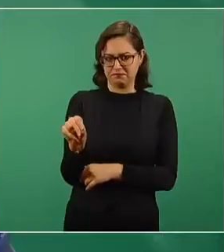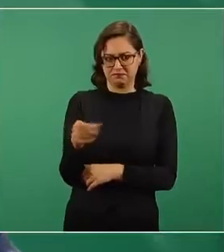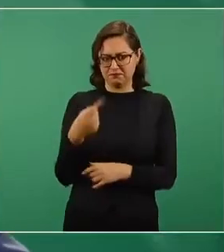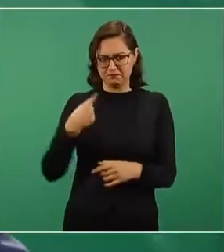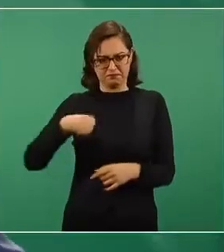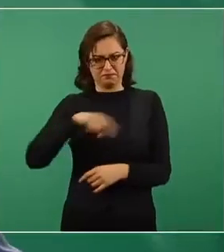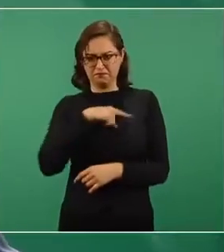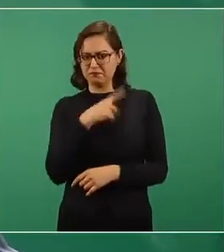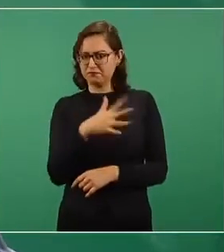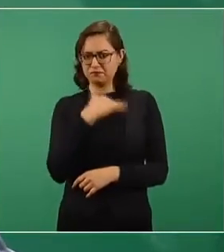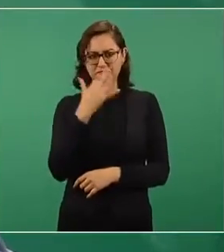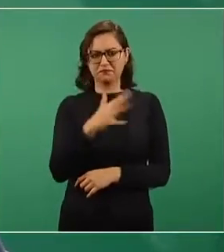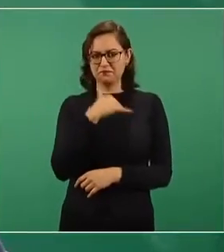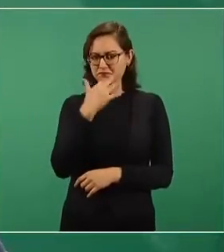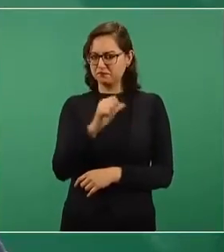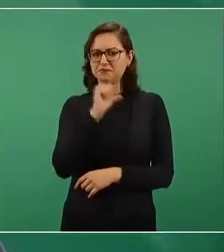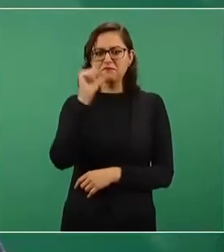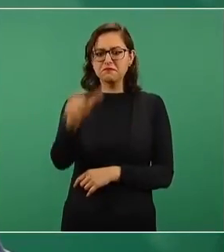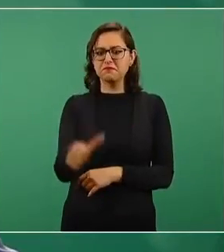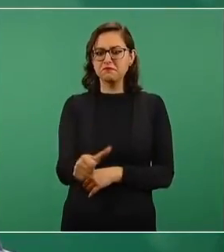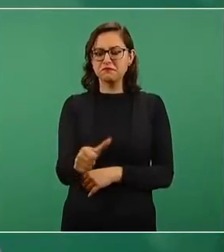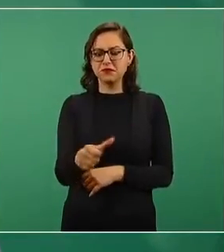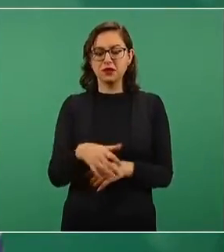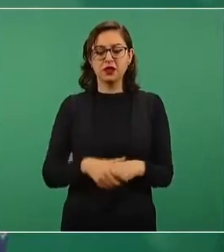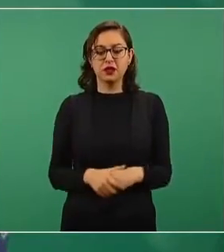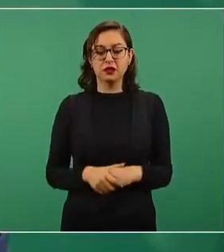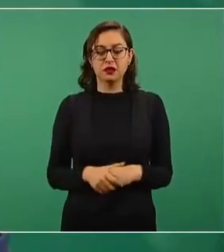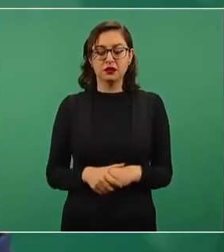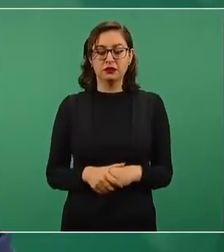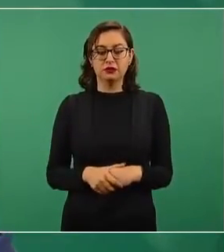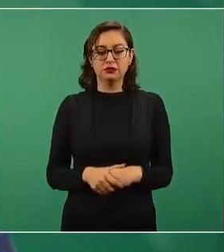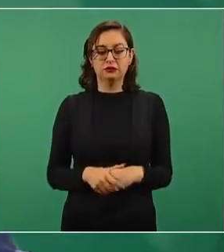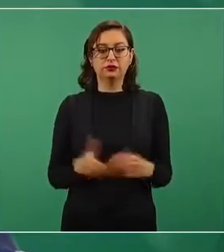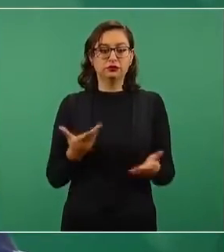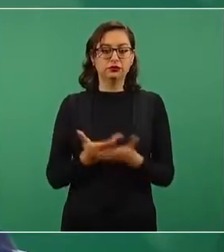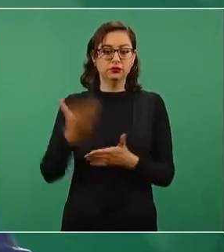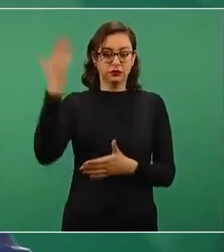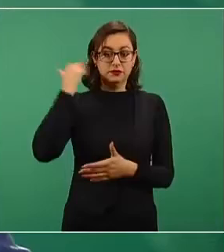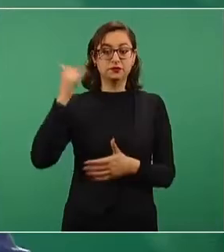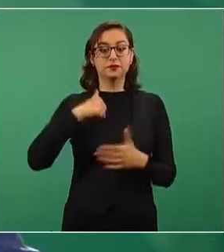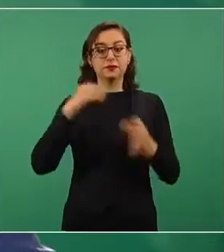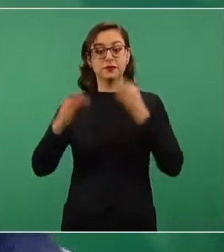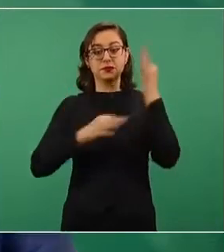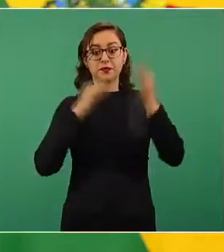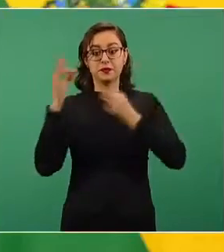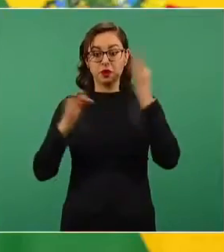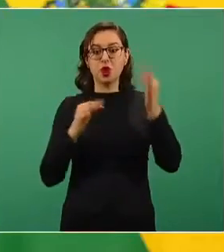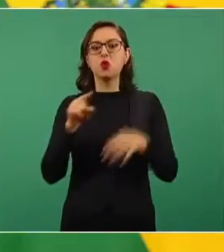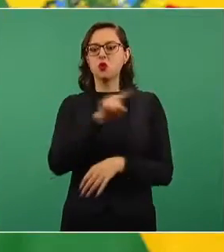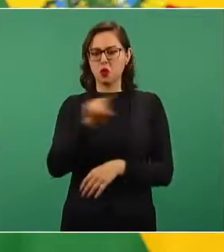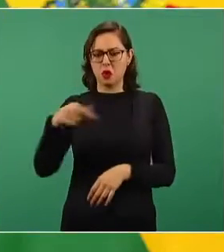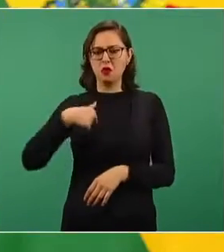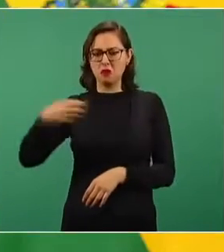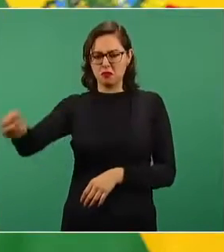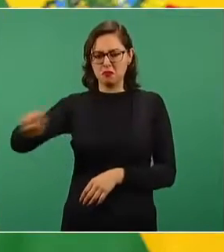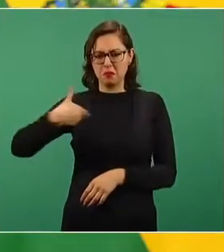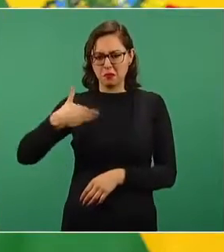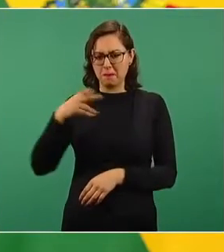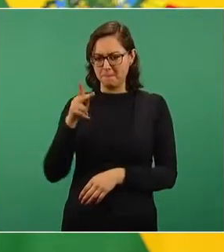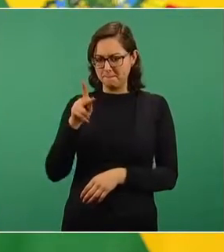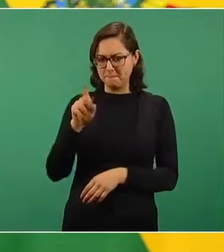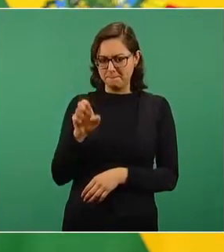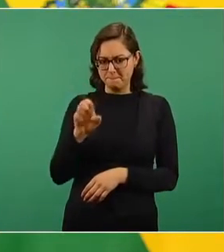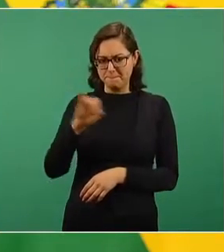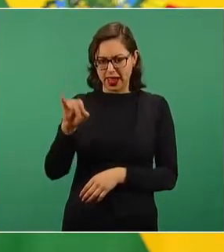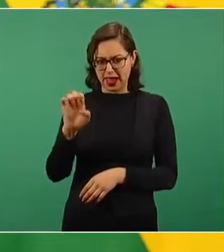nosotros no somos corruptos. Yo llegué a decir en la campaña, me pueden llamar peje, pero no soy